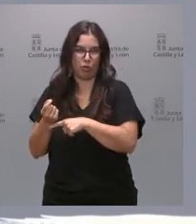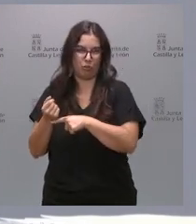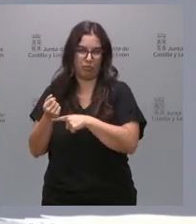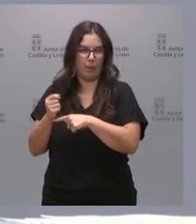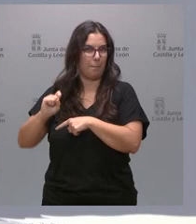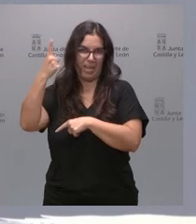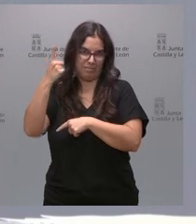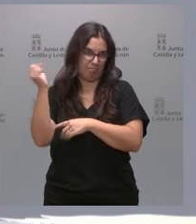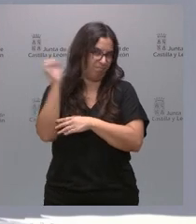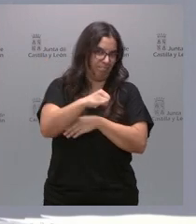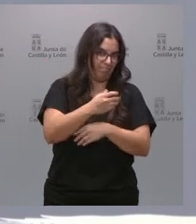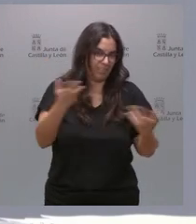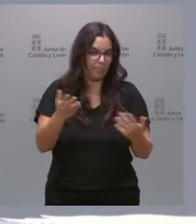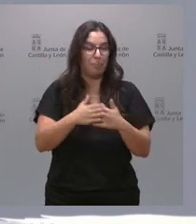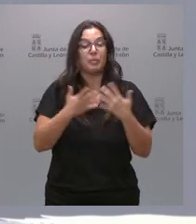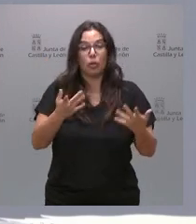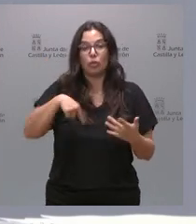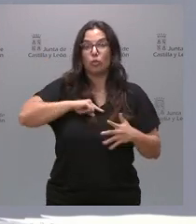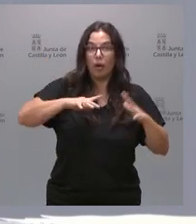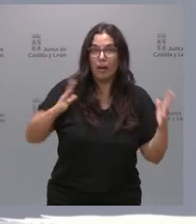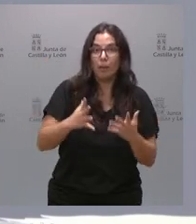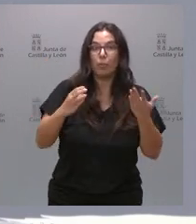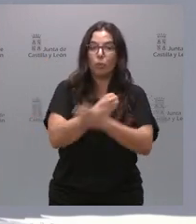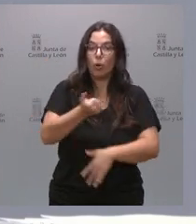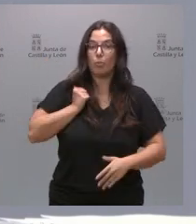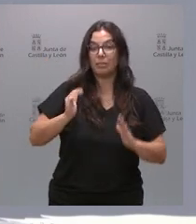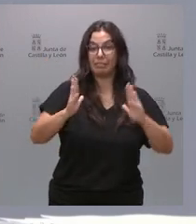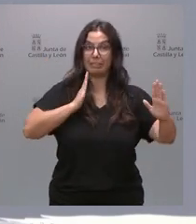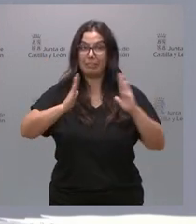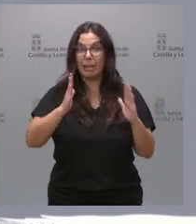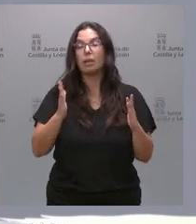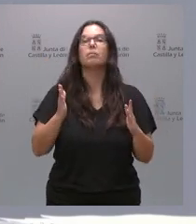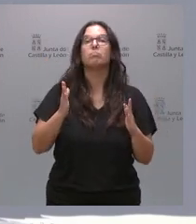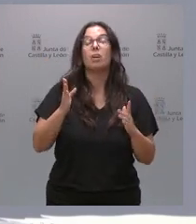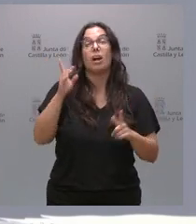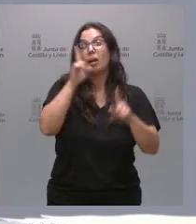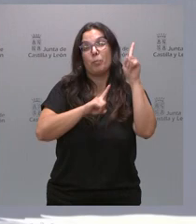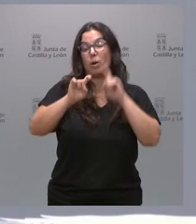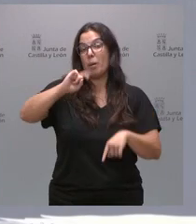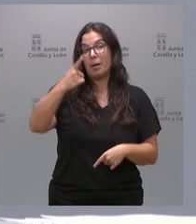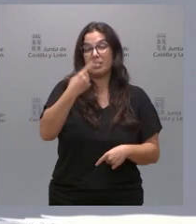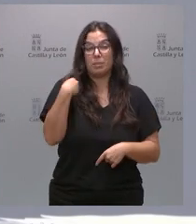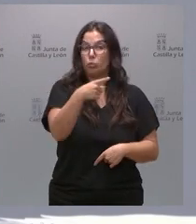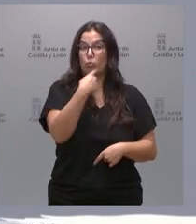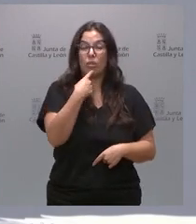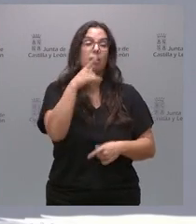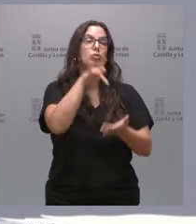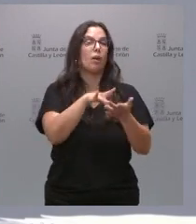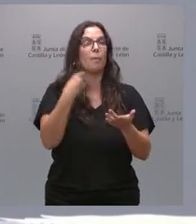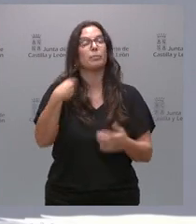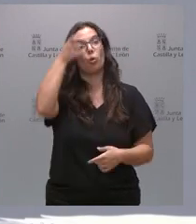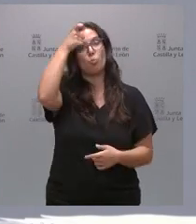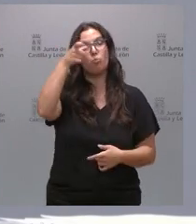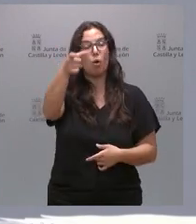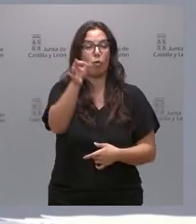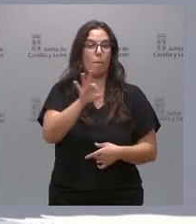de ciclo desde aquí animamos a todos a aprovechar este periodo la principal incidencia como usted ha señalado es la que ha tenido lugar